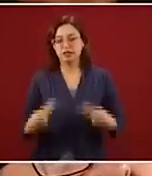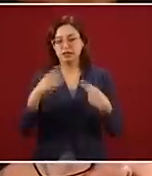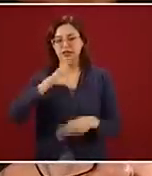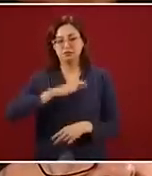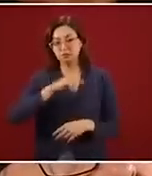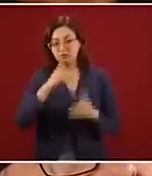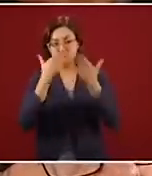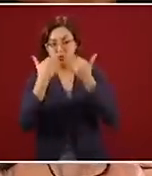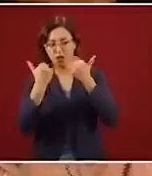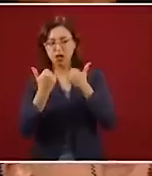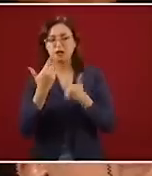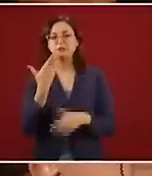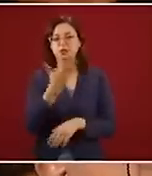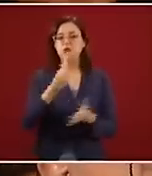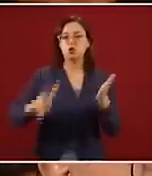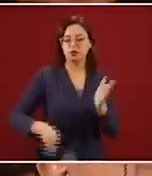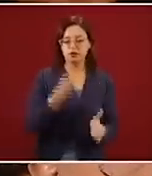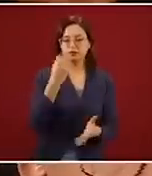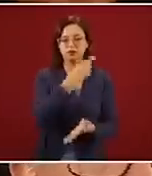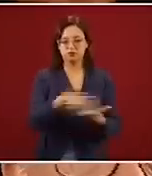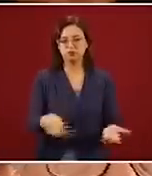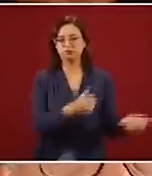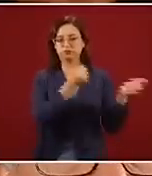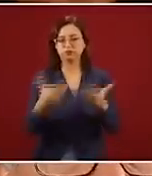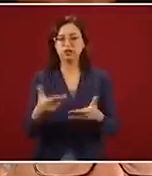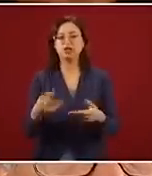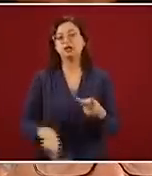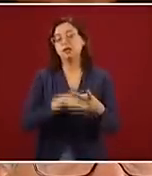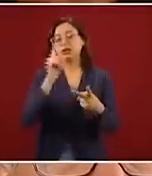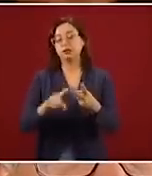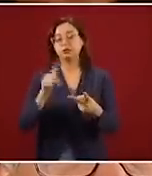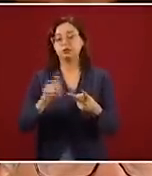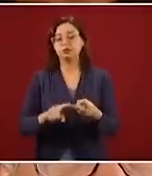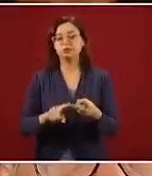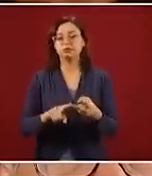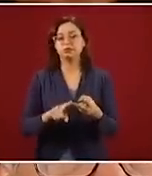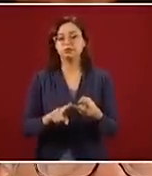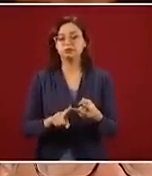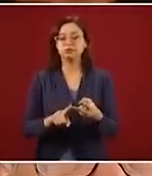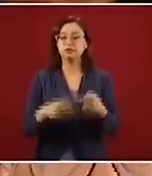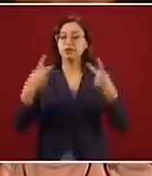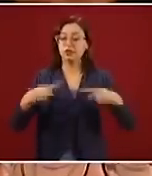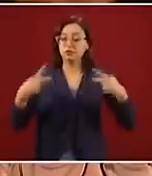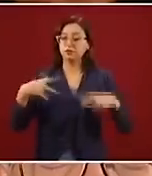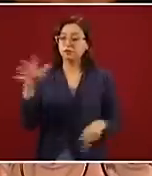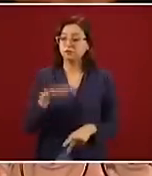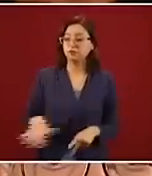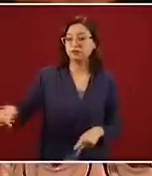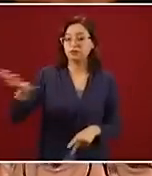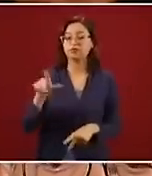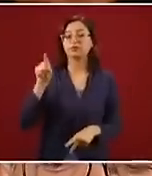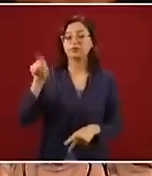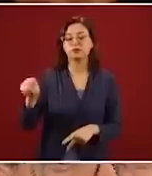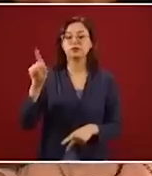tenían en existencia. Y una segunda pregunta tiene que ver con qué medidas se van a tomar para poder apoyar a los ciudadanos mexicanos que están en Wuhan,